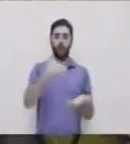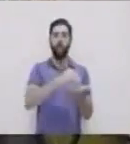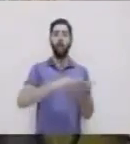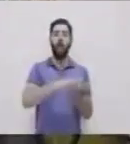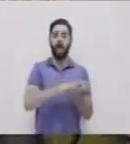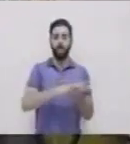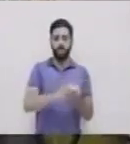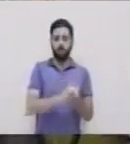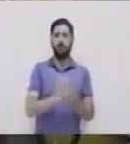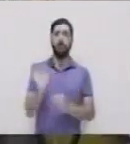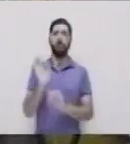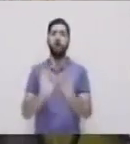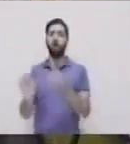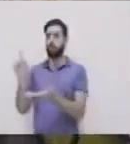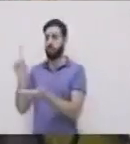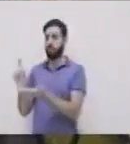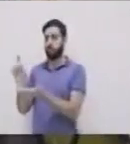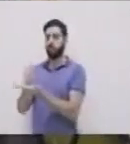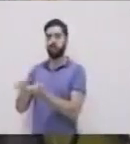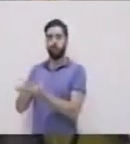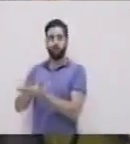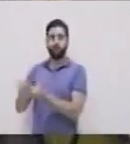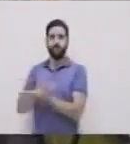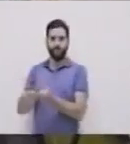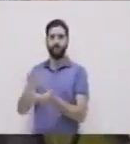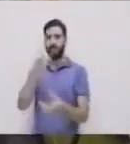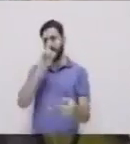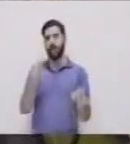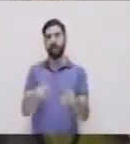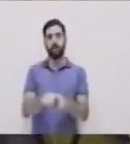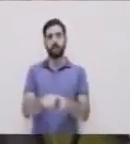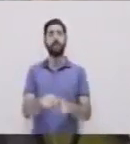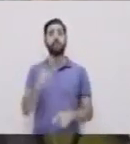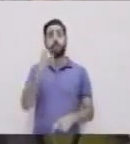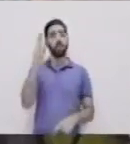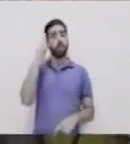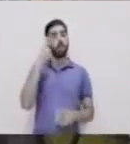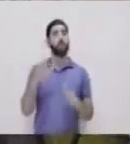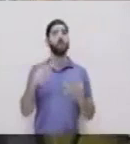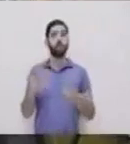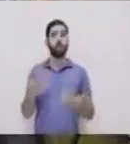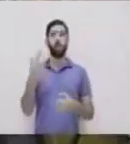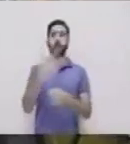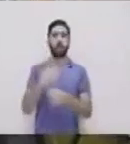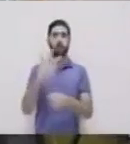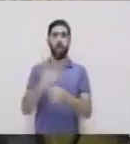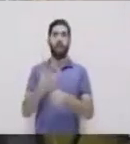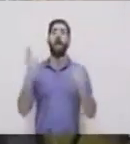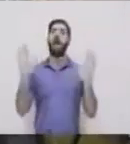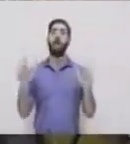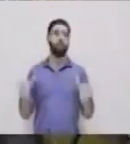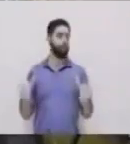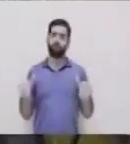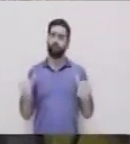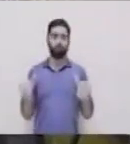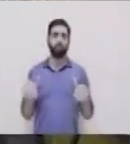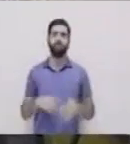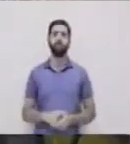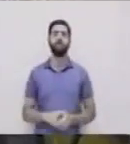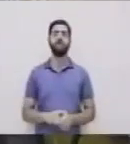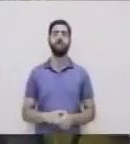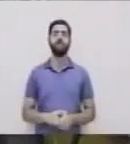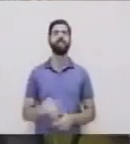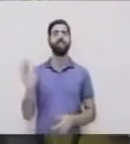con jabón o utilizando el gel o el alcohol. Y no te olvides, Guatemala no se